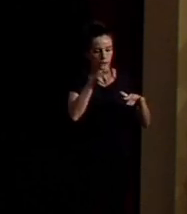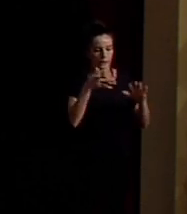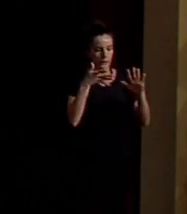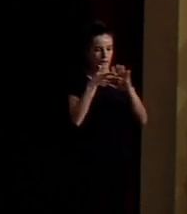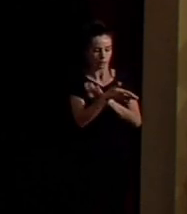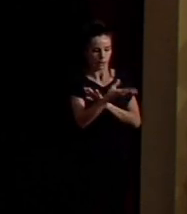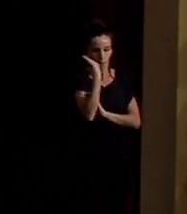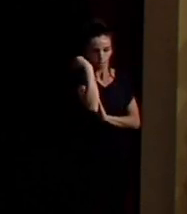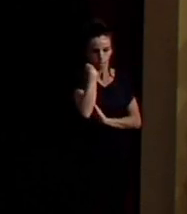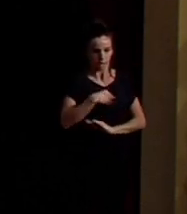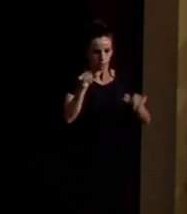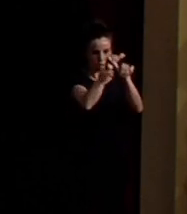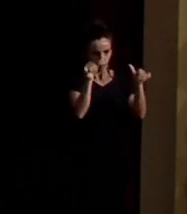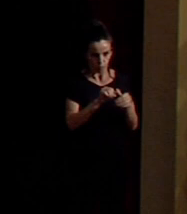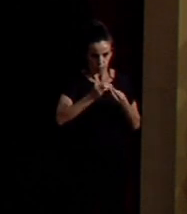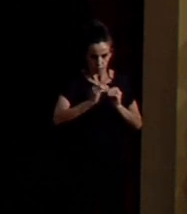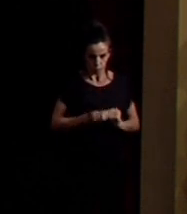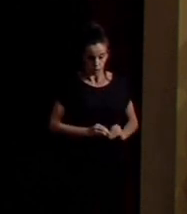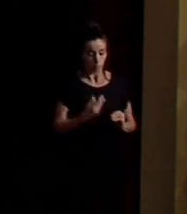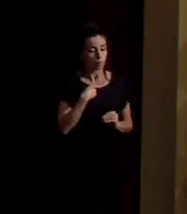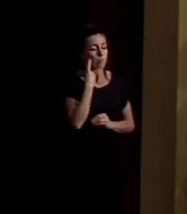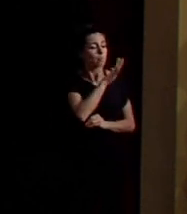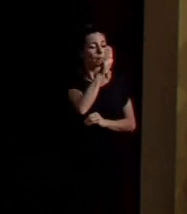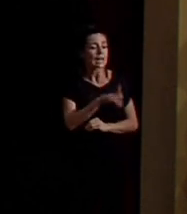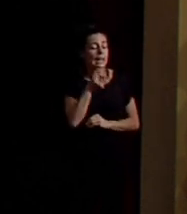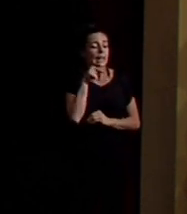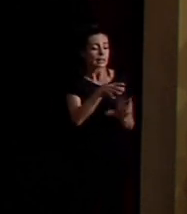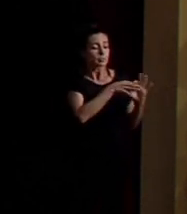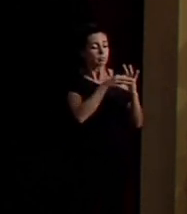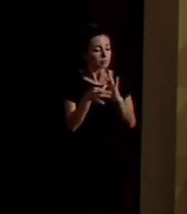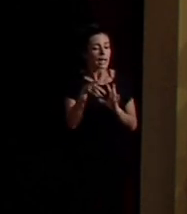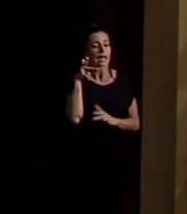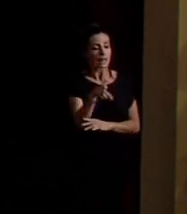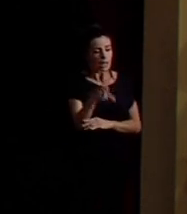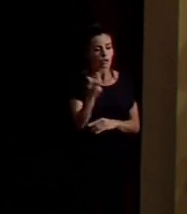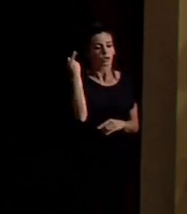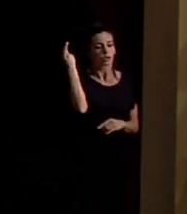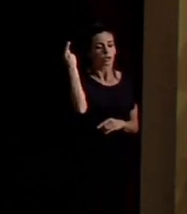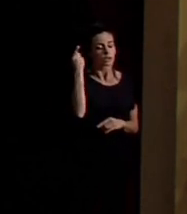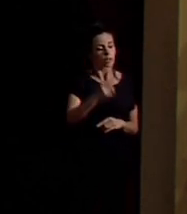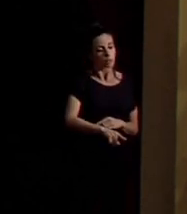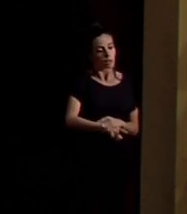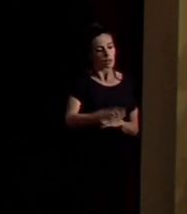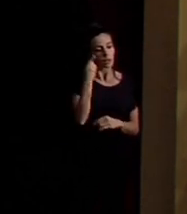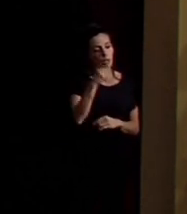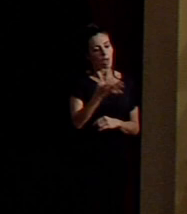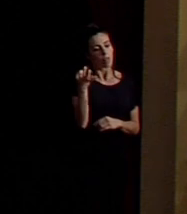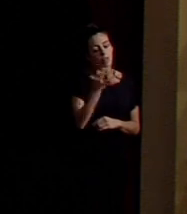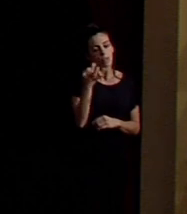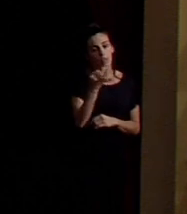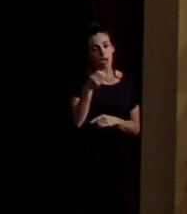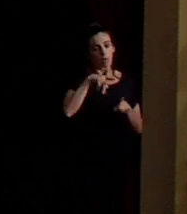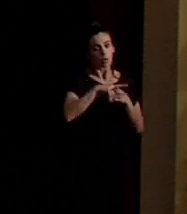reprodujera el mismo esquema de cosas. Y creo que en ese sentido el derecho también tiene que, de alguna manera, ser un instrumento de